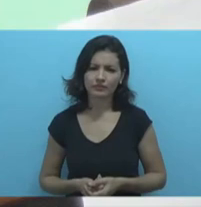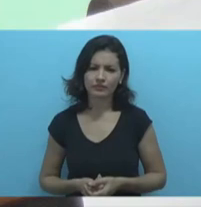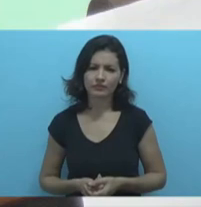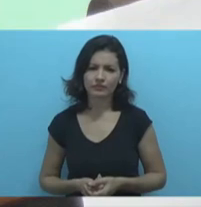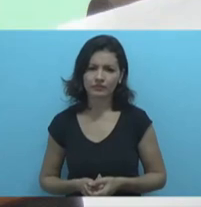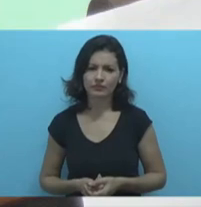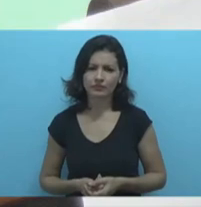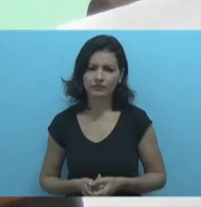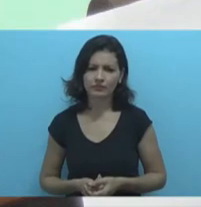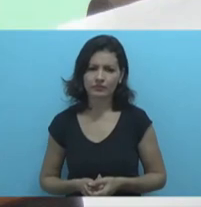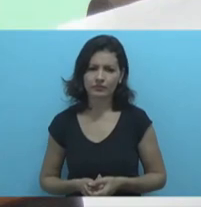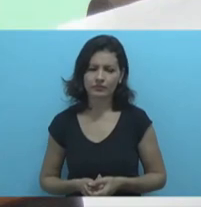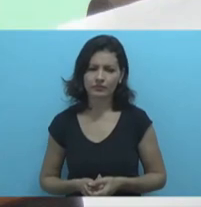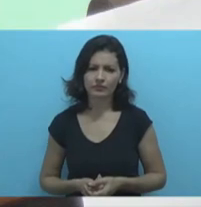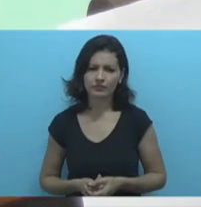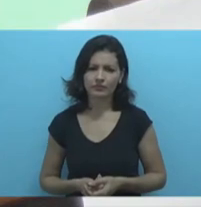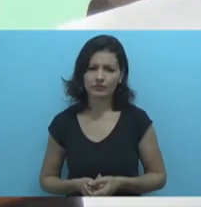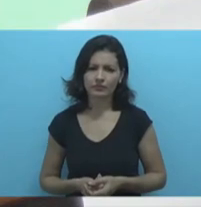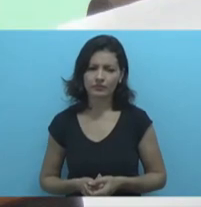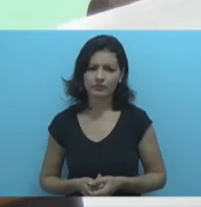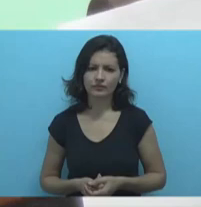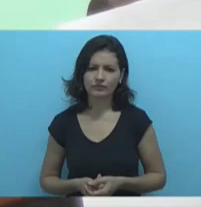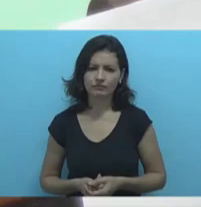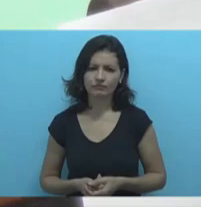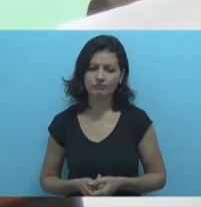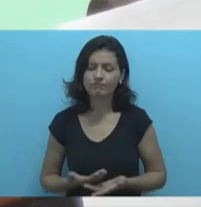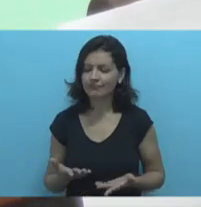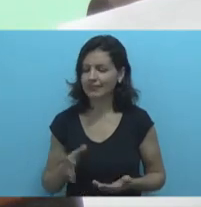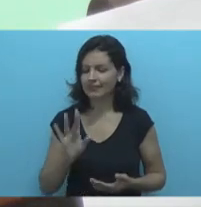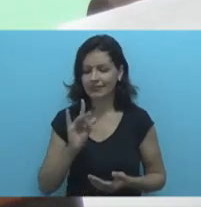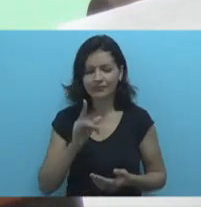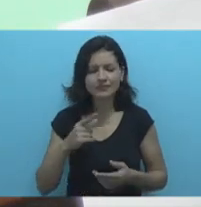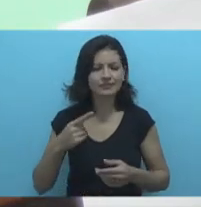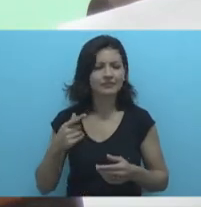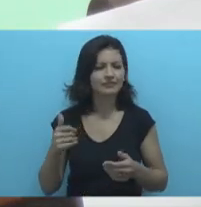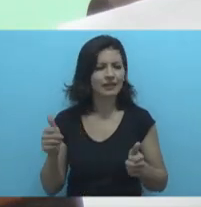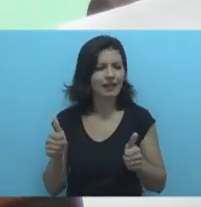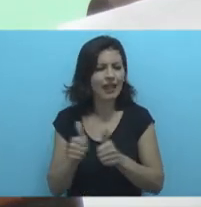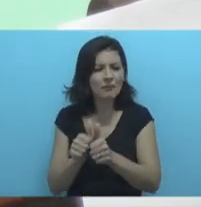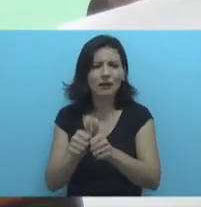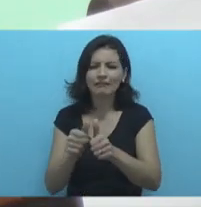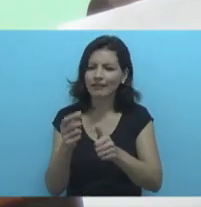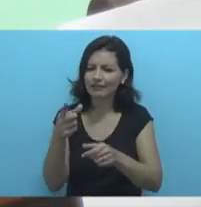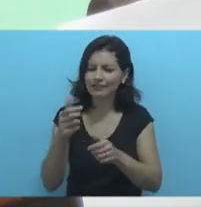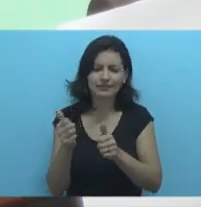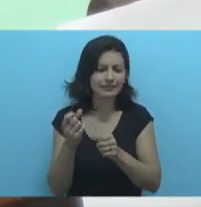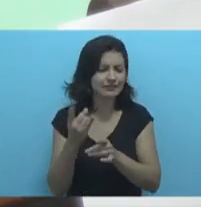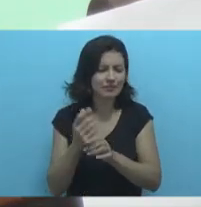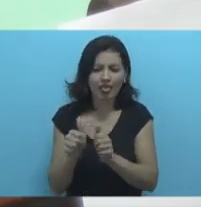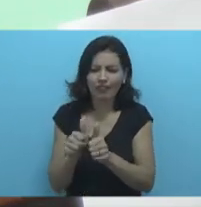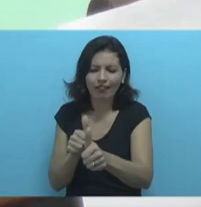nosotros conmovedor. No podíamos seguirle el ritmo. A Miguel no podíamos seguirle el ritmo. Ni su